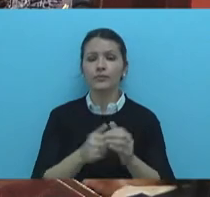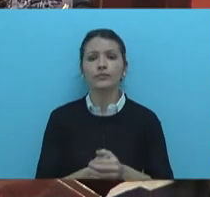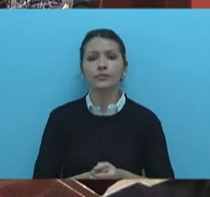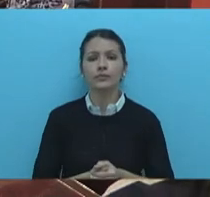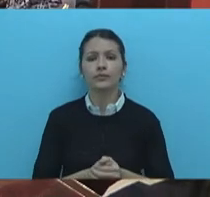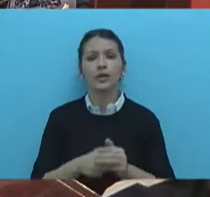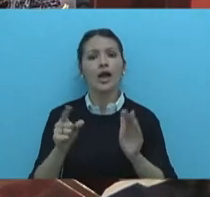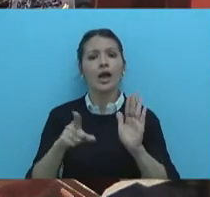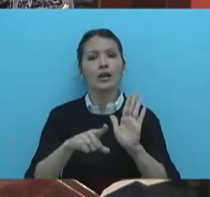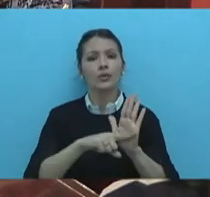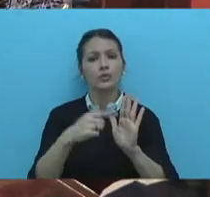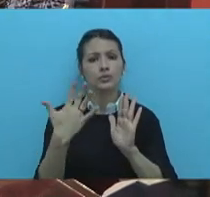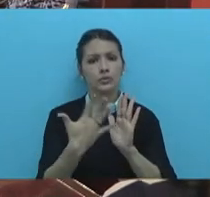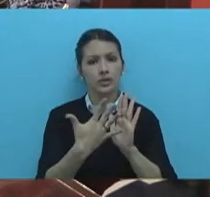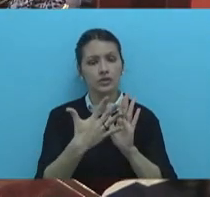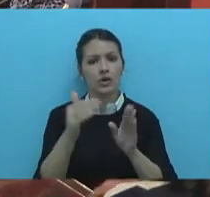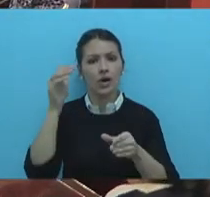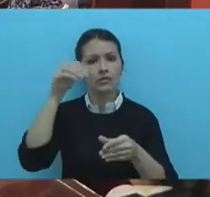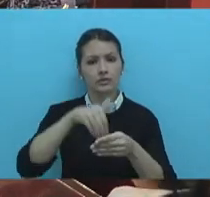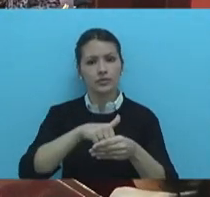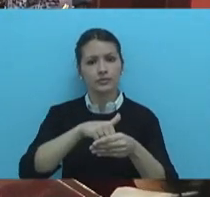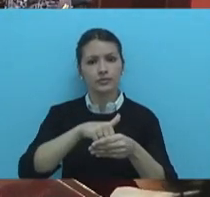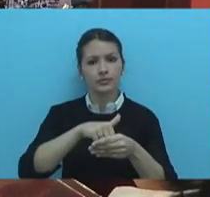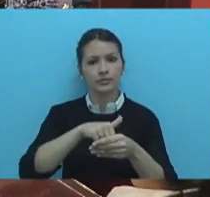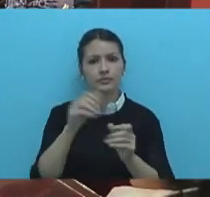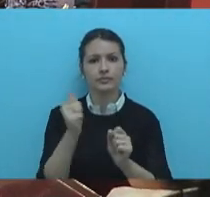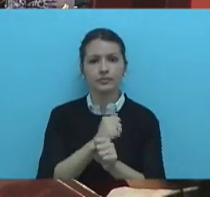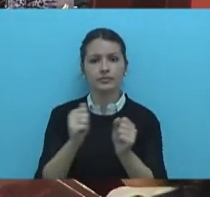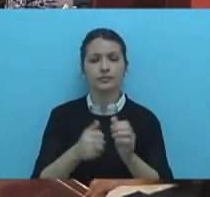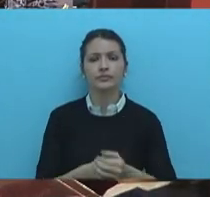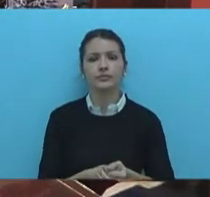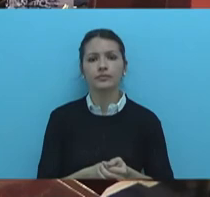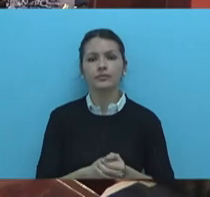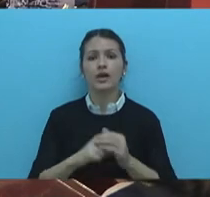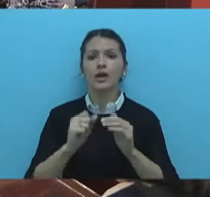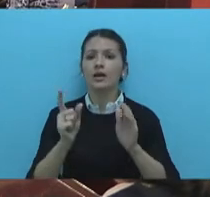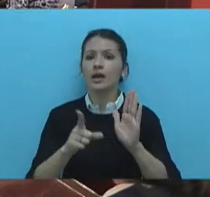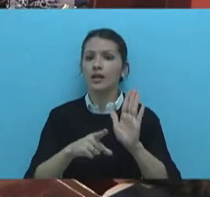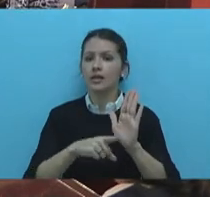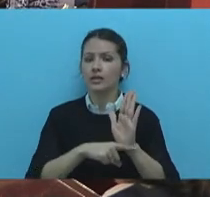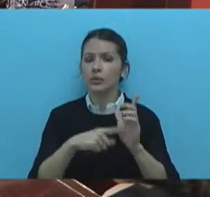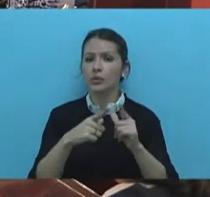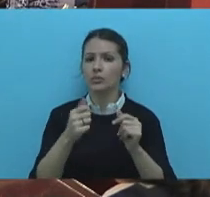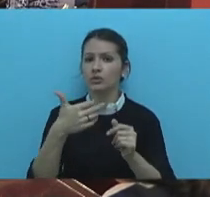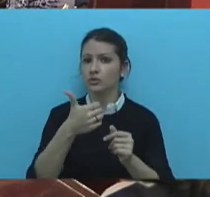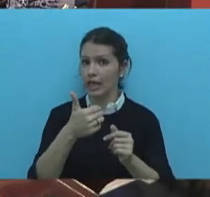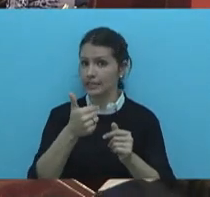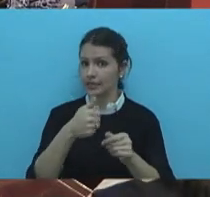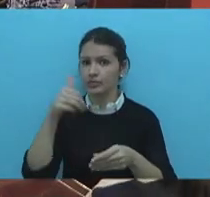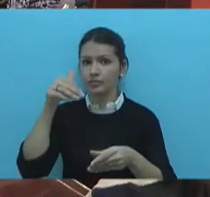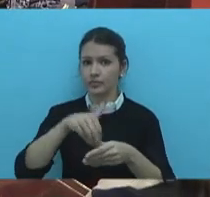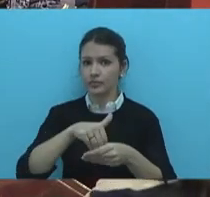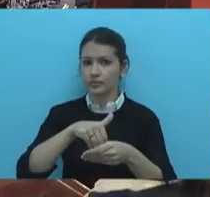Aprobado. A votación del cuerpo el artículo número 5. A votación. Aprobado. A votación del cuerpo el artículo número 6.